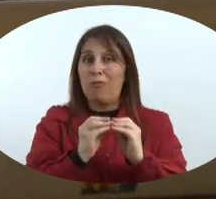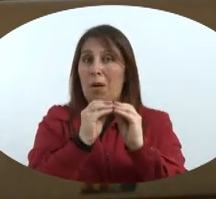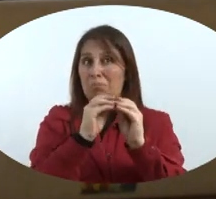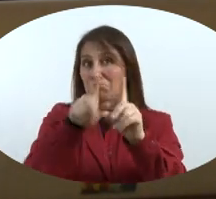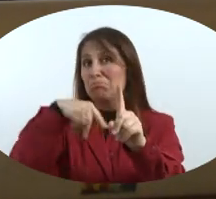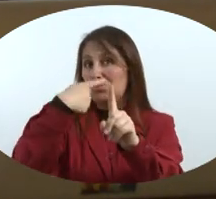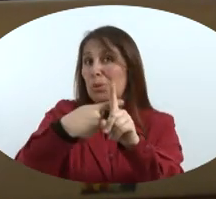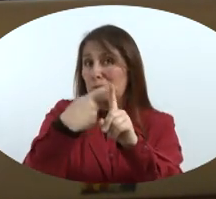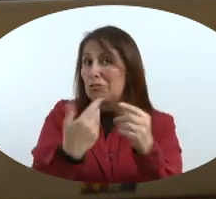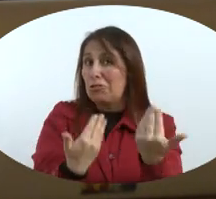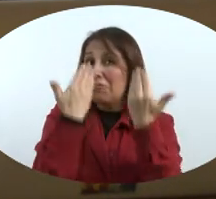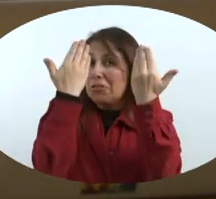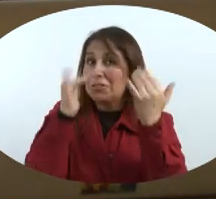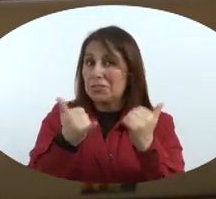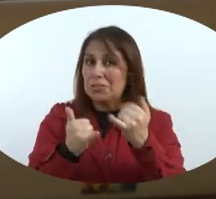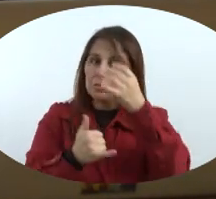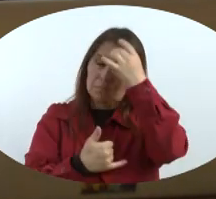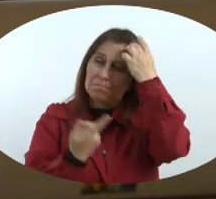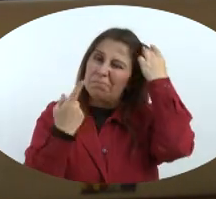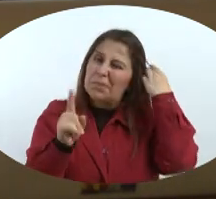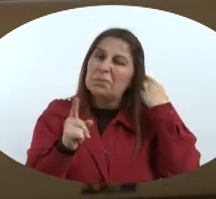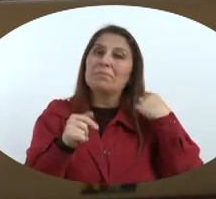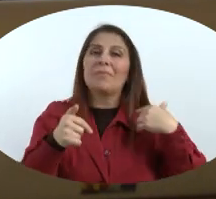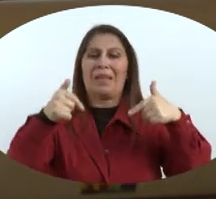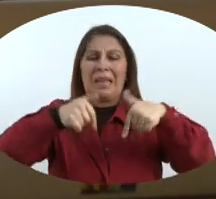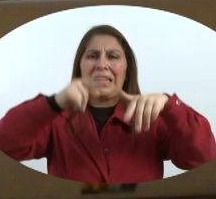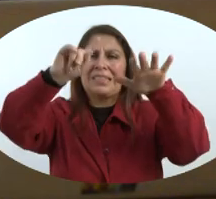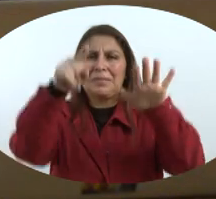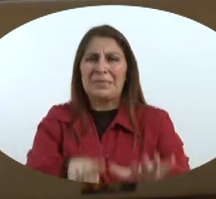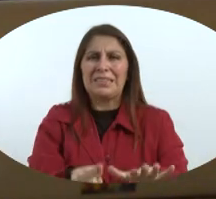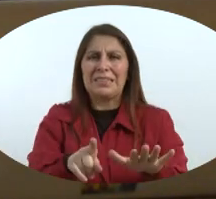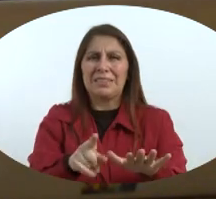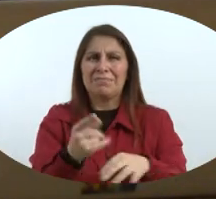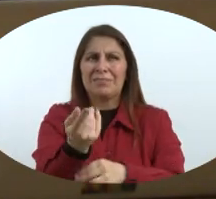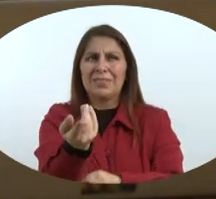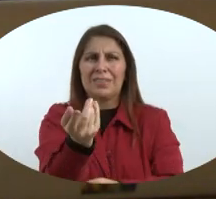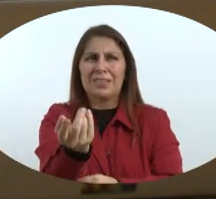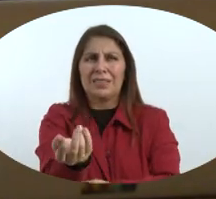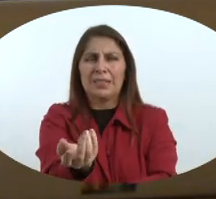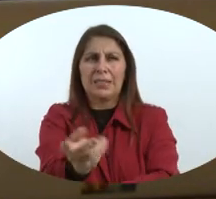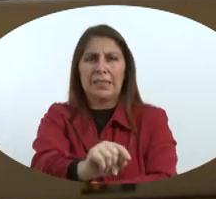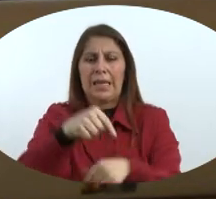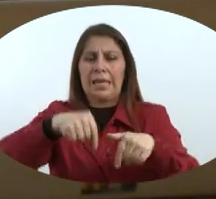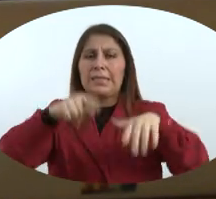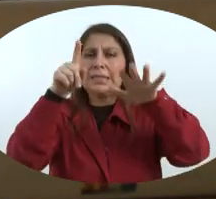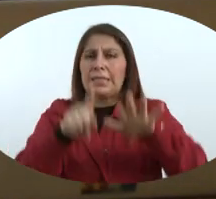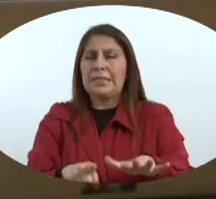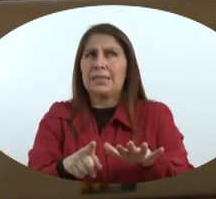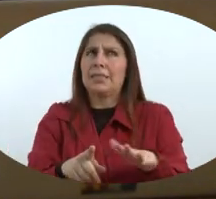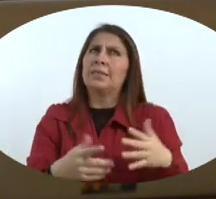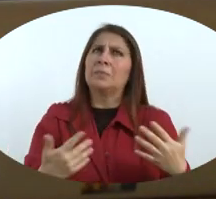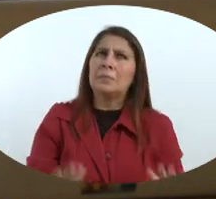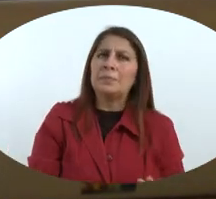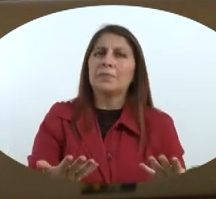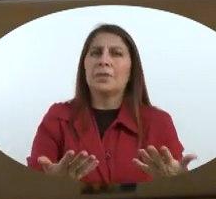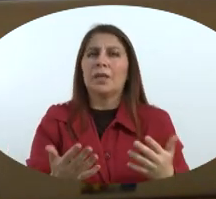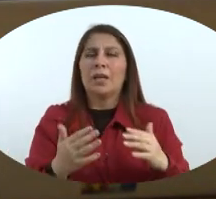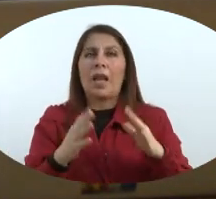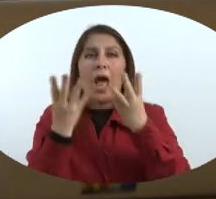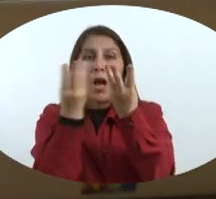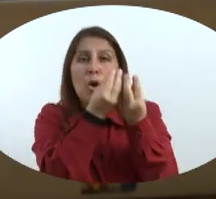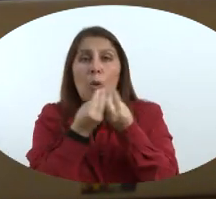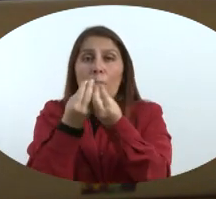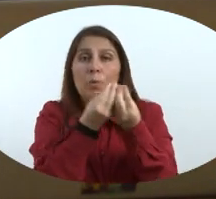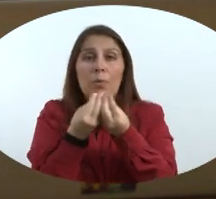pero pues creo que este semestre nos vimos enfrentados a la forma en cómo en cómo se concibe